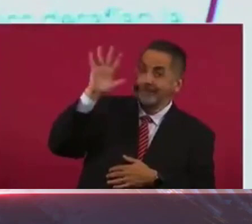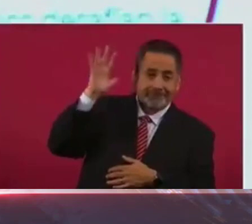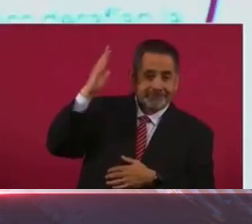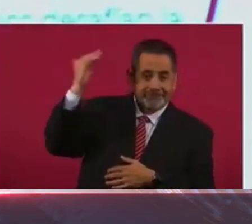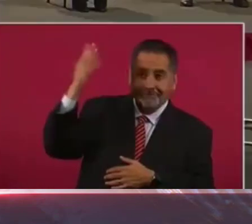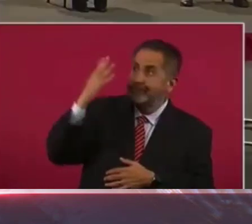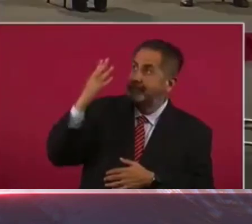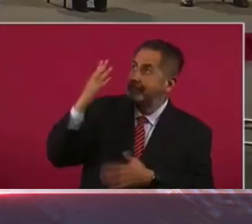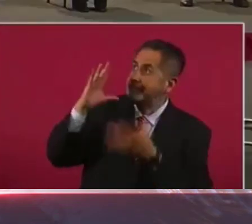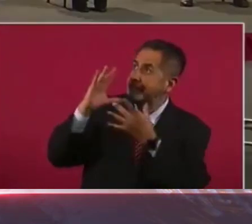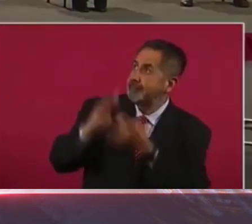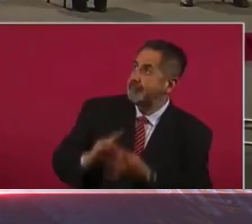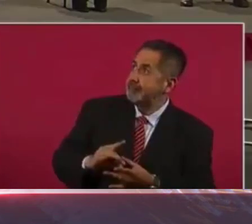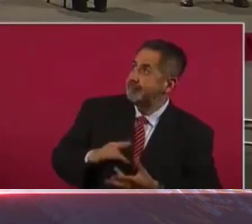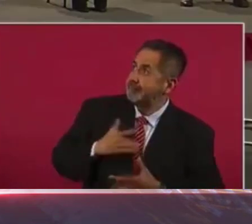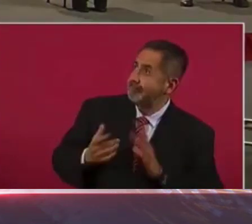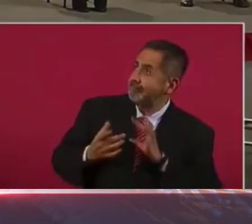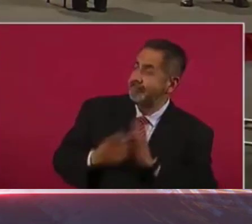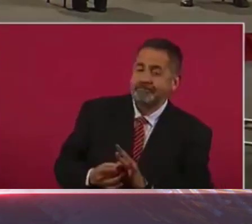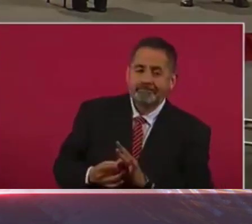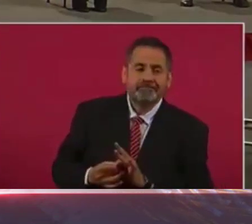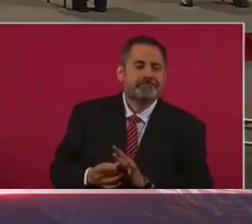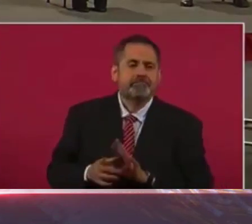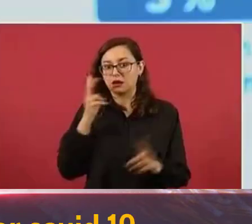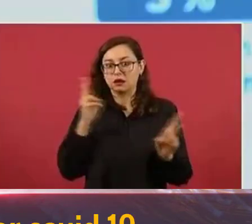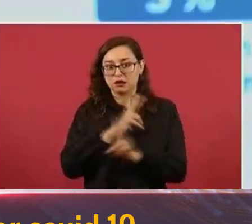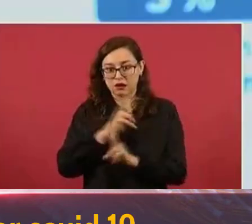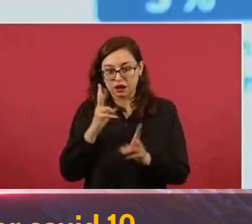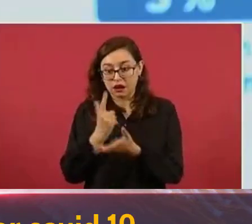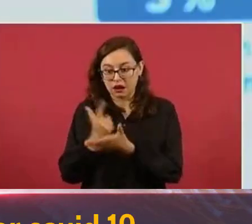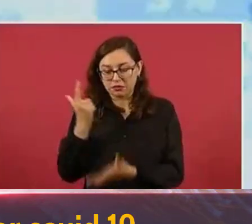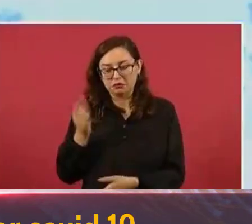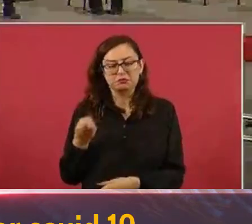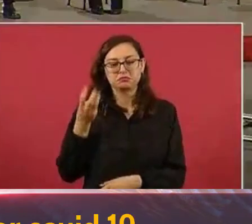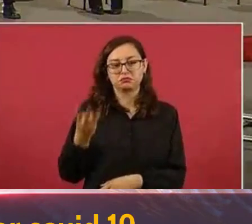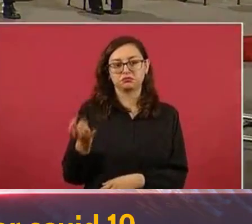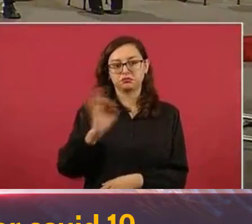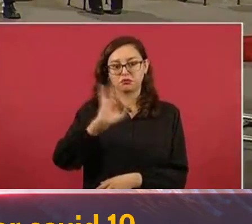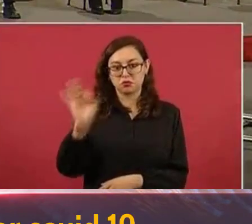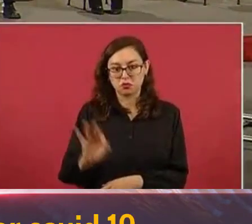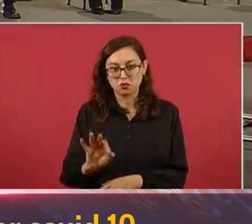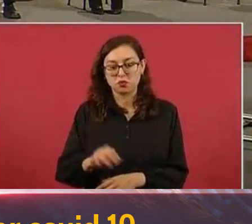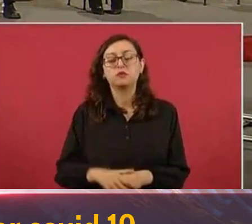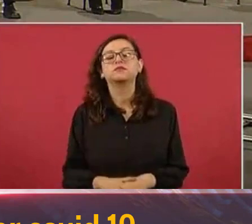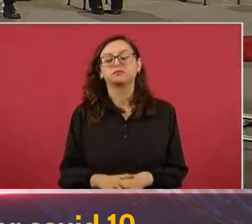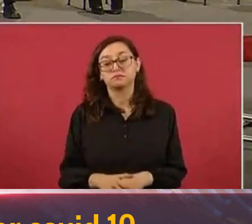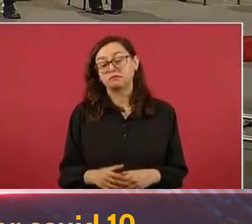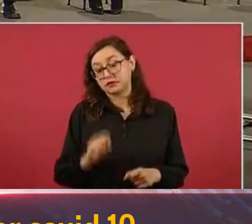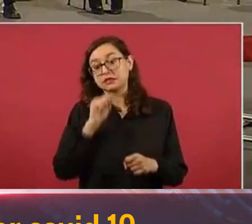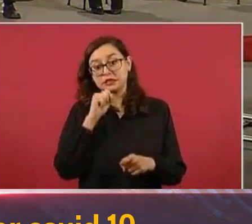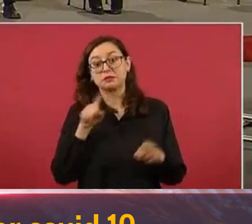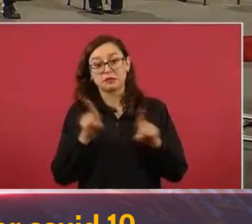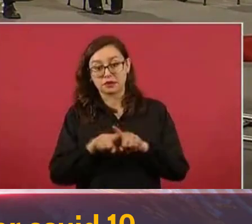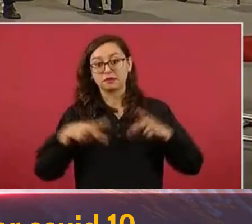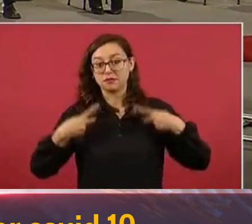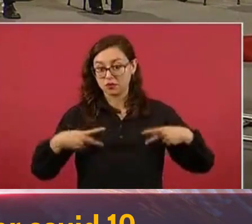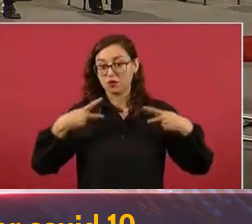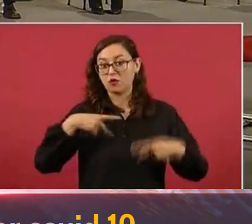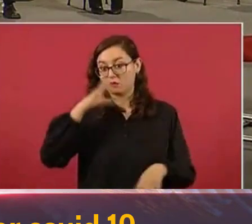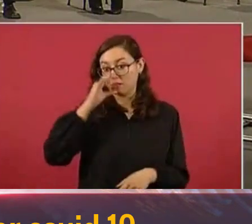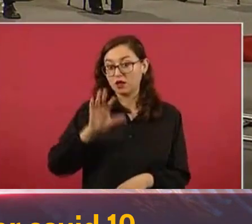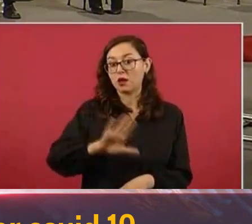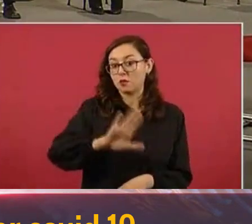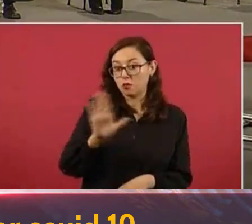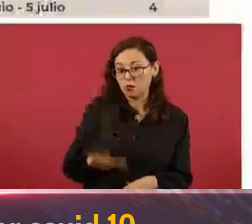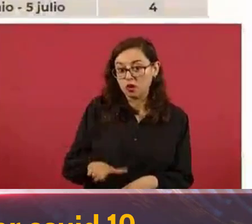la hora del reloj social, el reloj de Dios. El subsecretario de Salud, Hugo López-Gatell, reconoció que ha incrementado